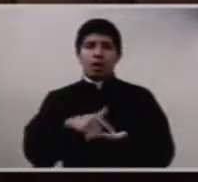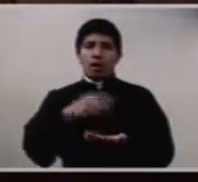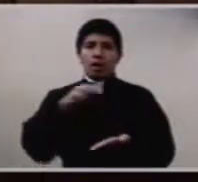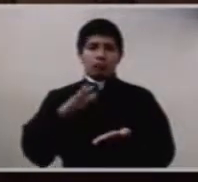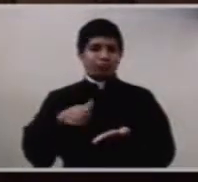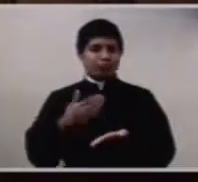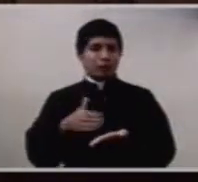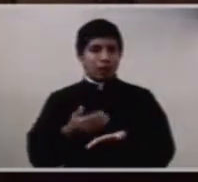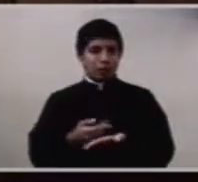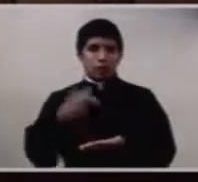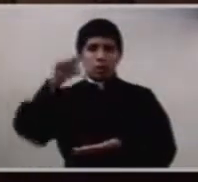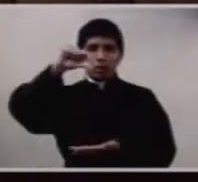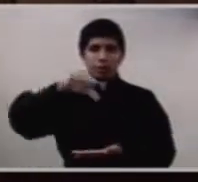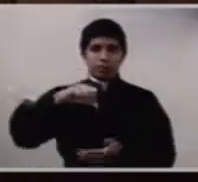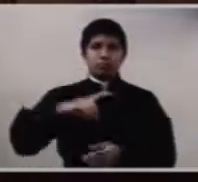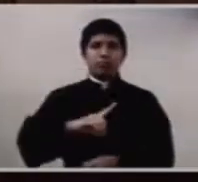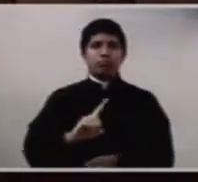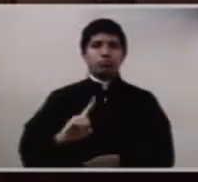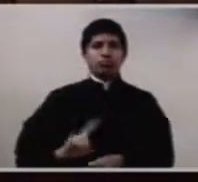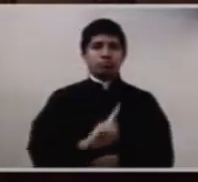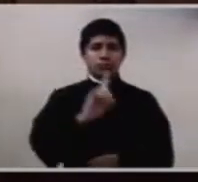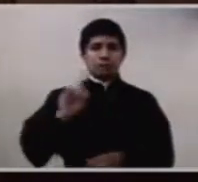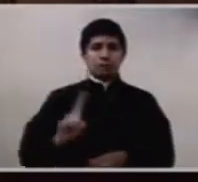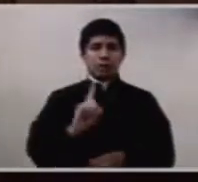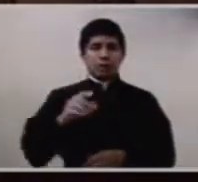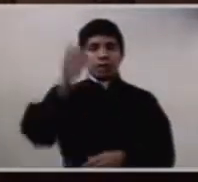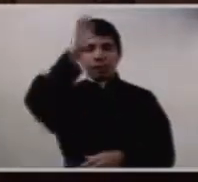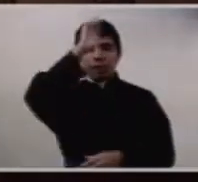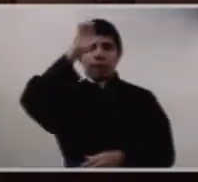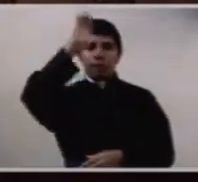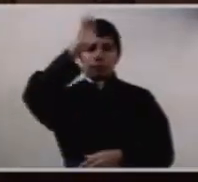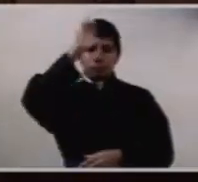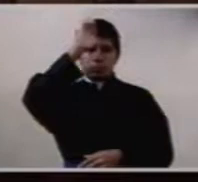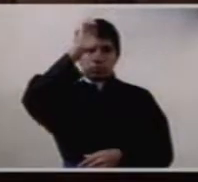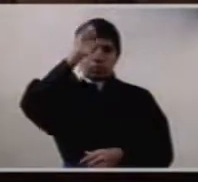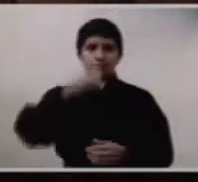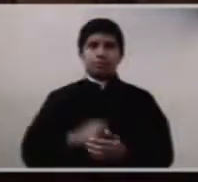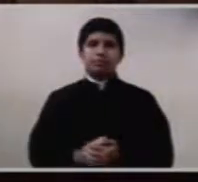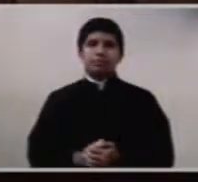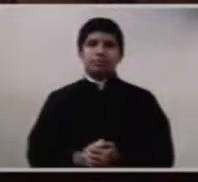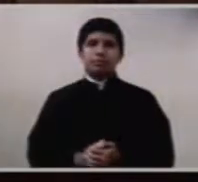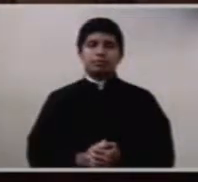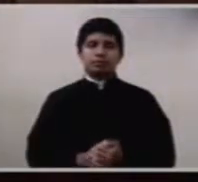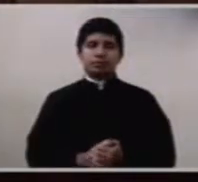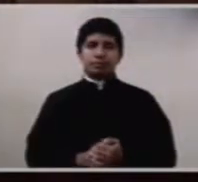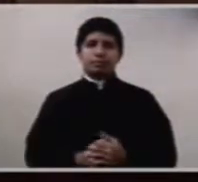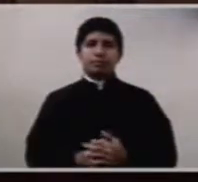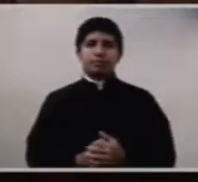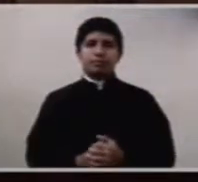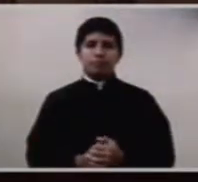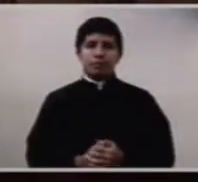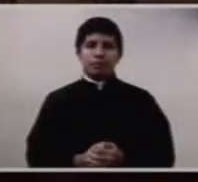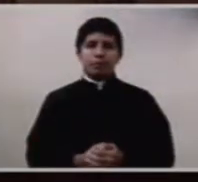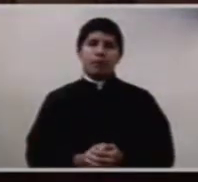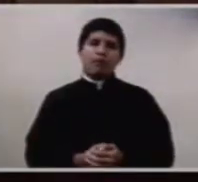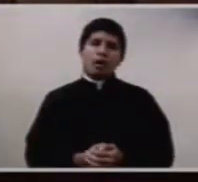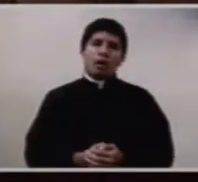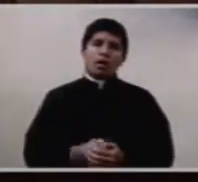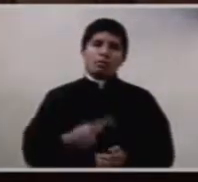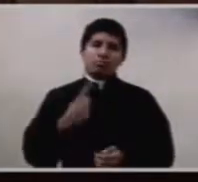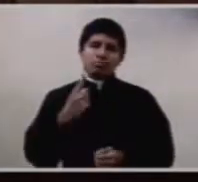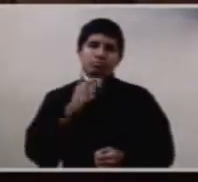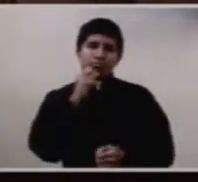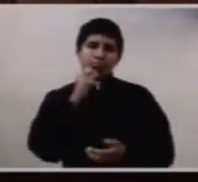de este domingo, especialmente del Evangelio, con alguna referencia también a la primera de